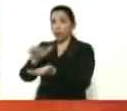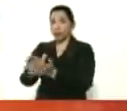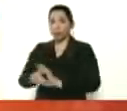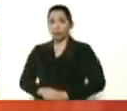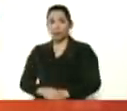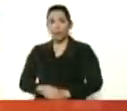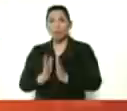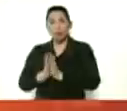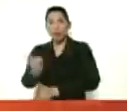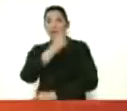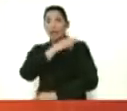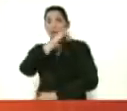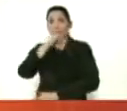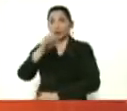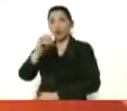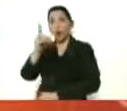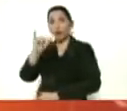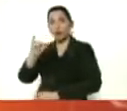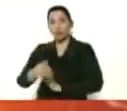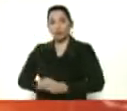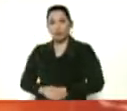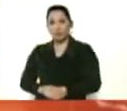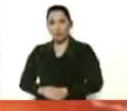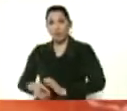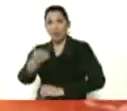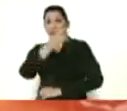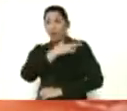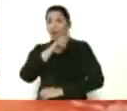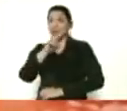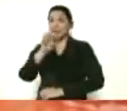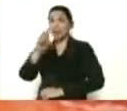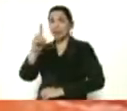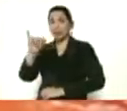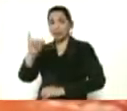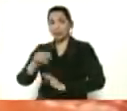atención jefe de la SODI, atención jefe de la REDI,